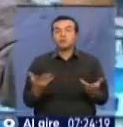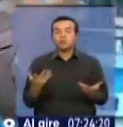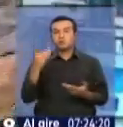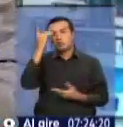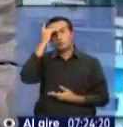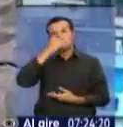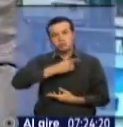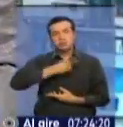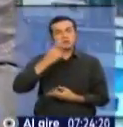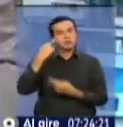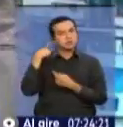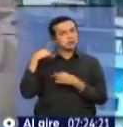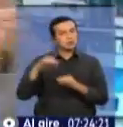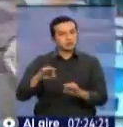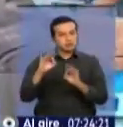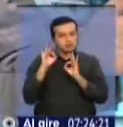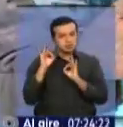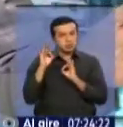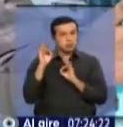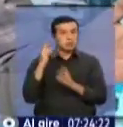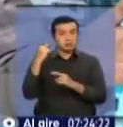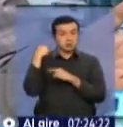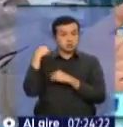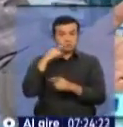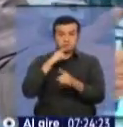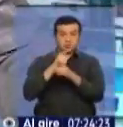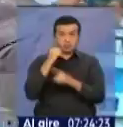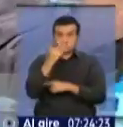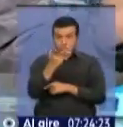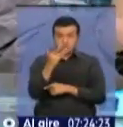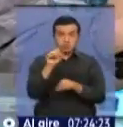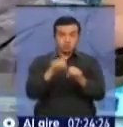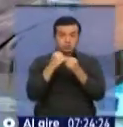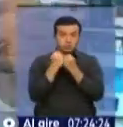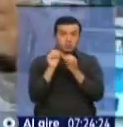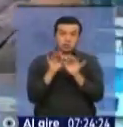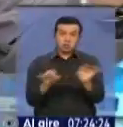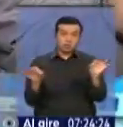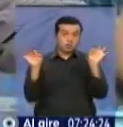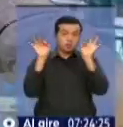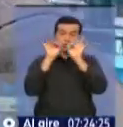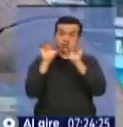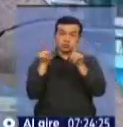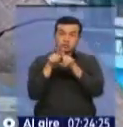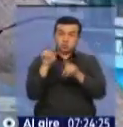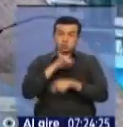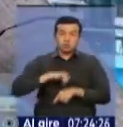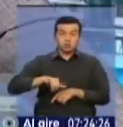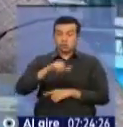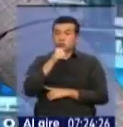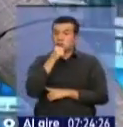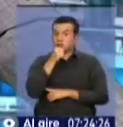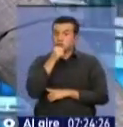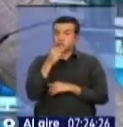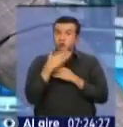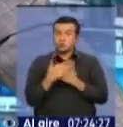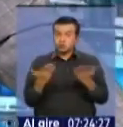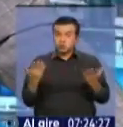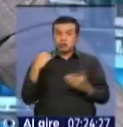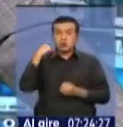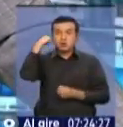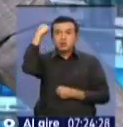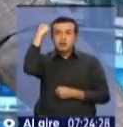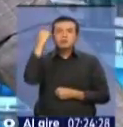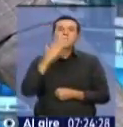decidir con responsabilidad. Ese es el papel tuyo en esta sociedad que es relevante como la de todos los periodismos. Pero para eso es un